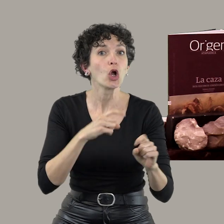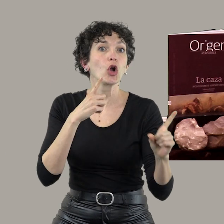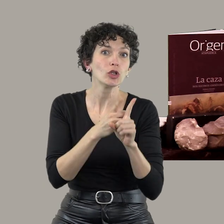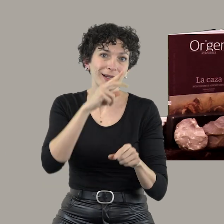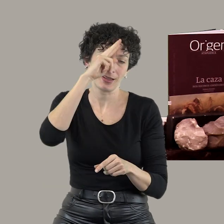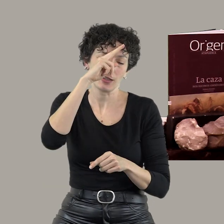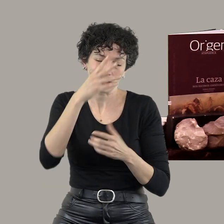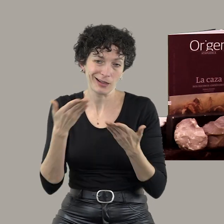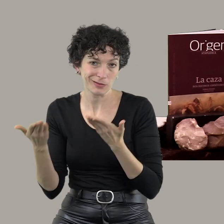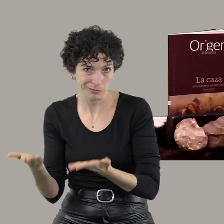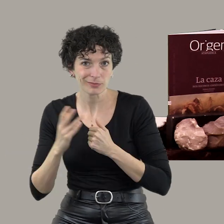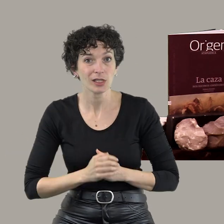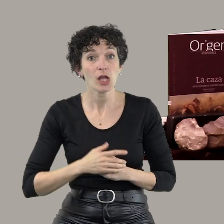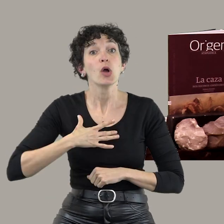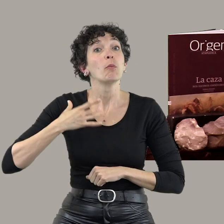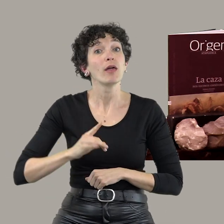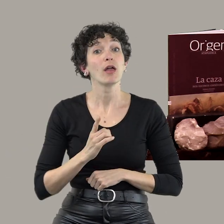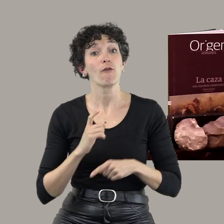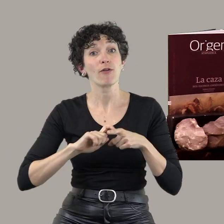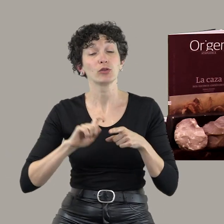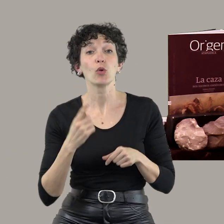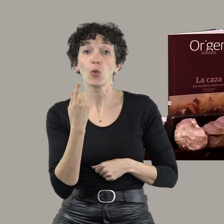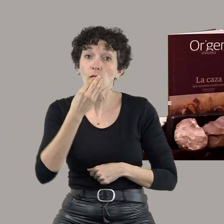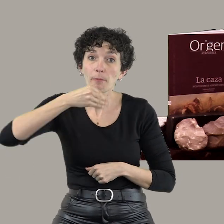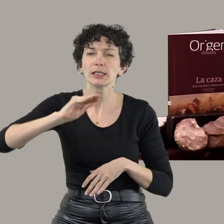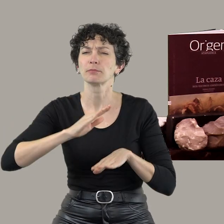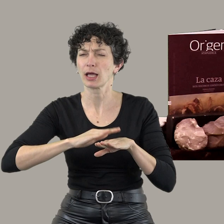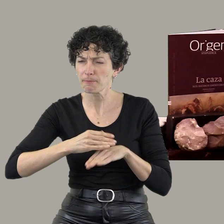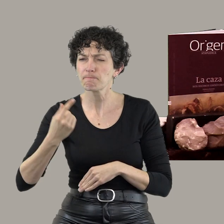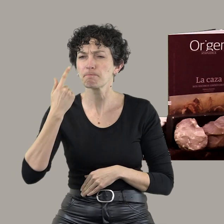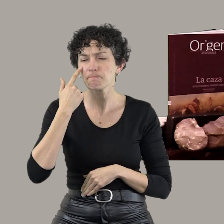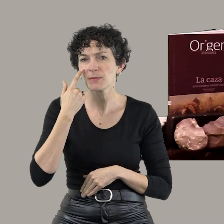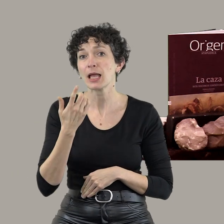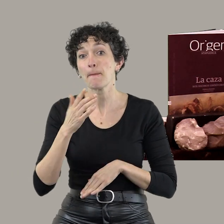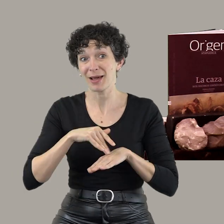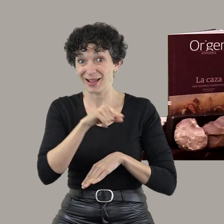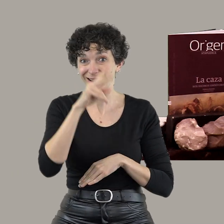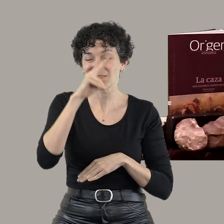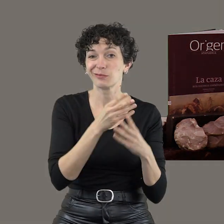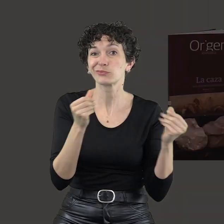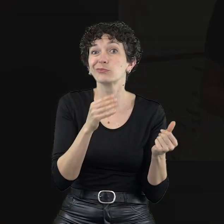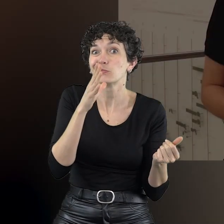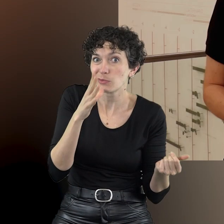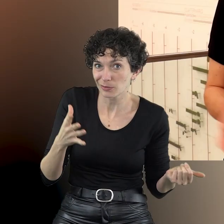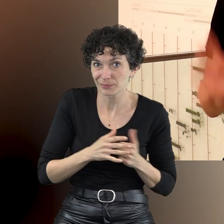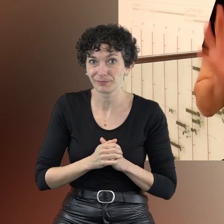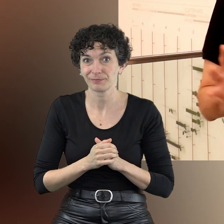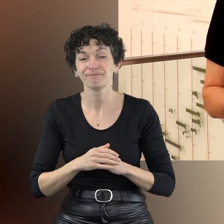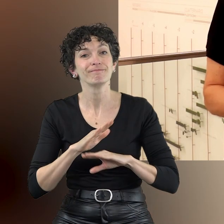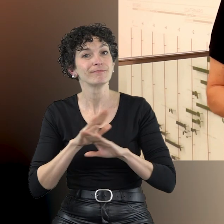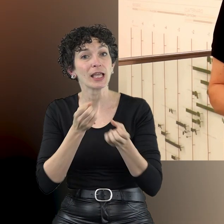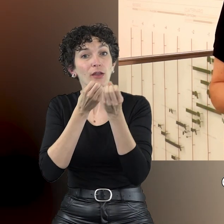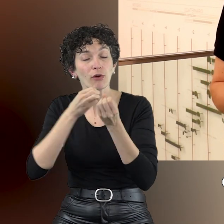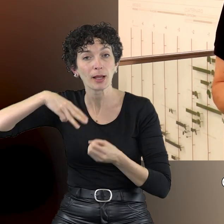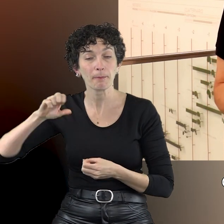neandertales. De hecho, puede que estemos ante un factor más a tener en cuenta a la hora de explicar la extinción de estos últimos. Y hasta aquí